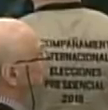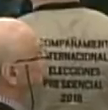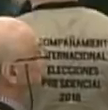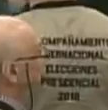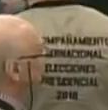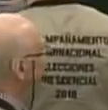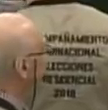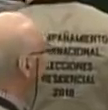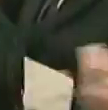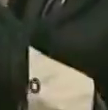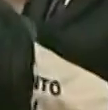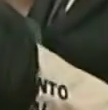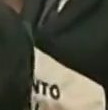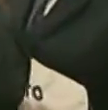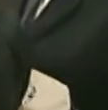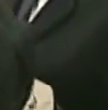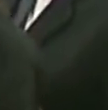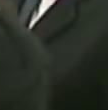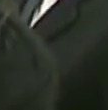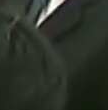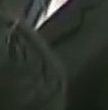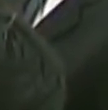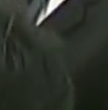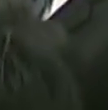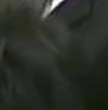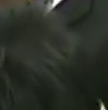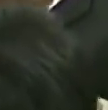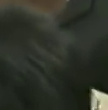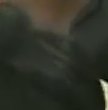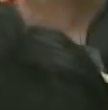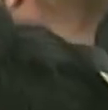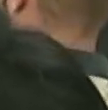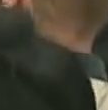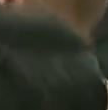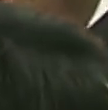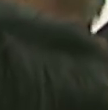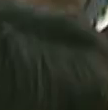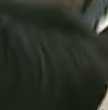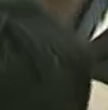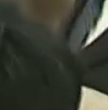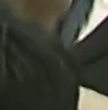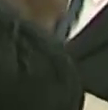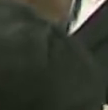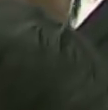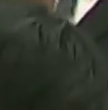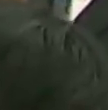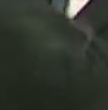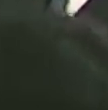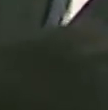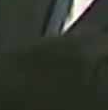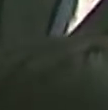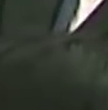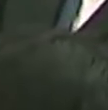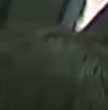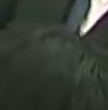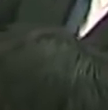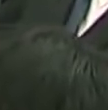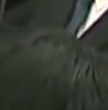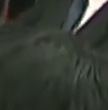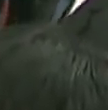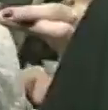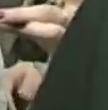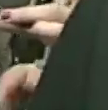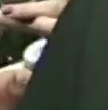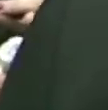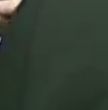de aportar a las garantías electorales para estos comicios. Igualmente, ha dicho el presidente de la